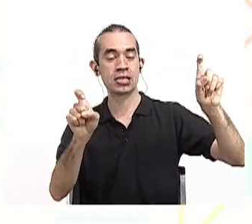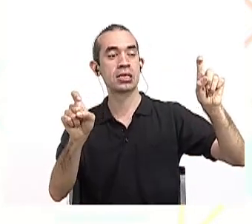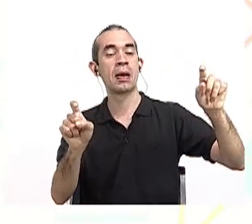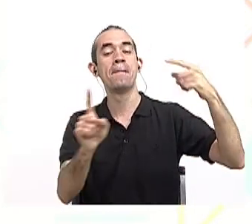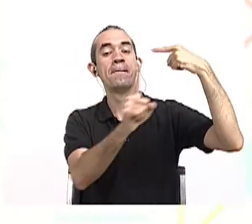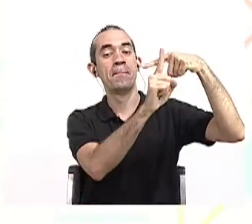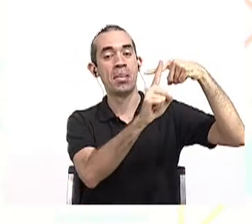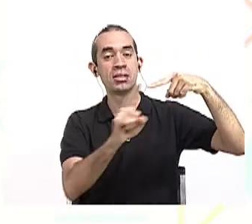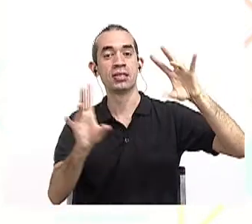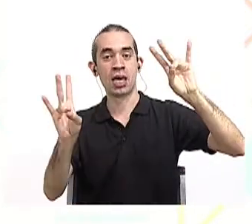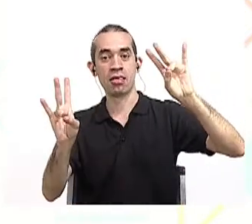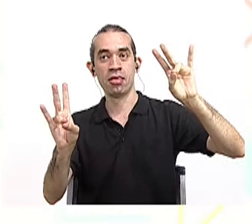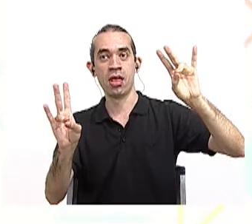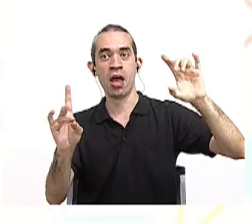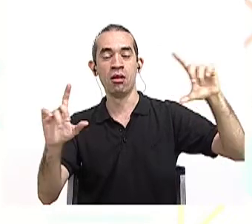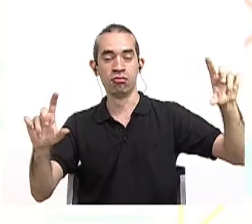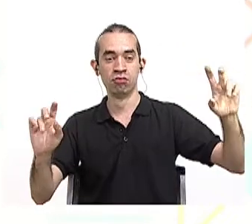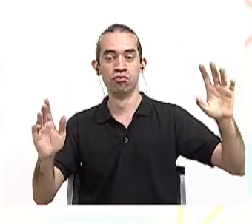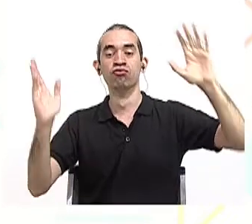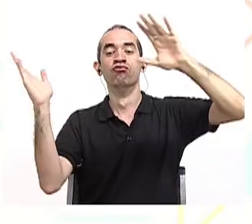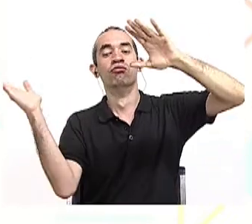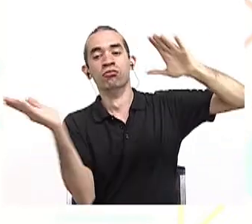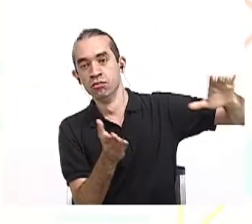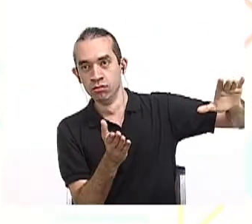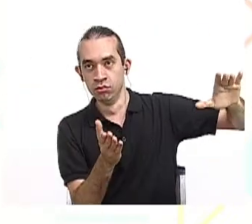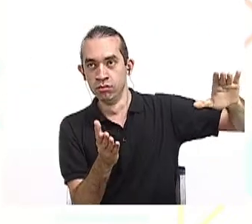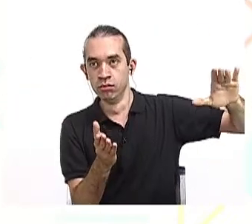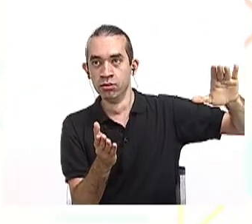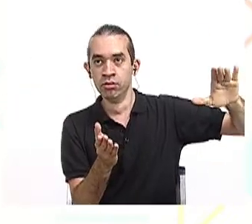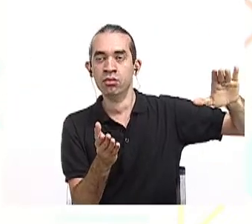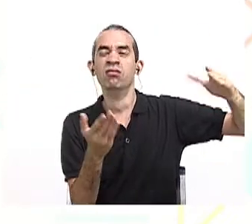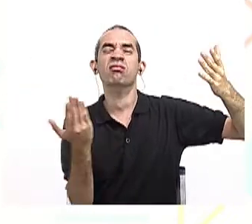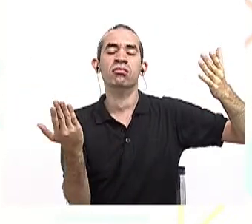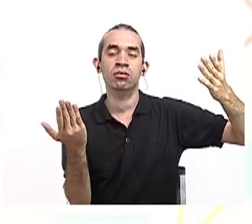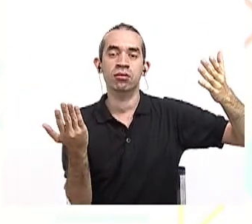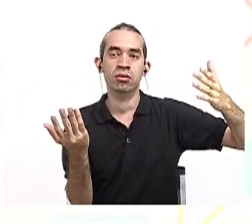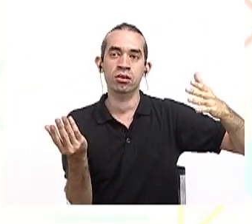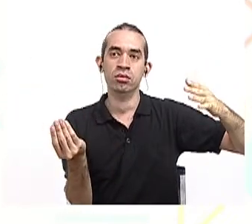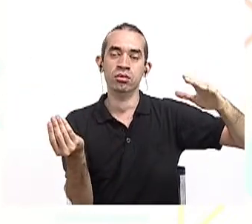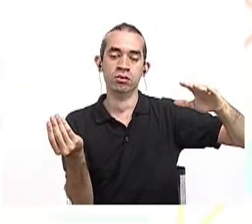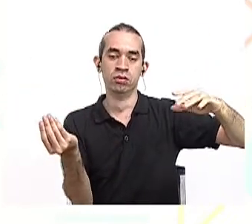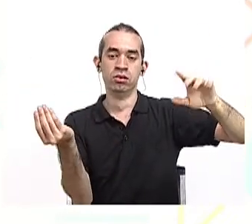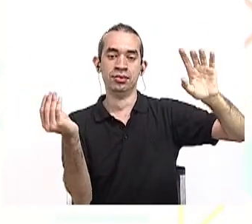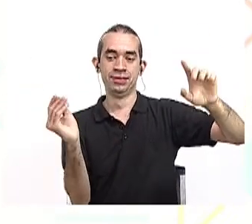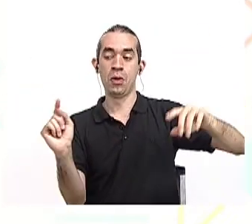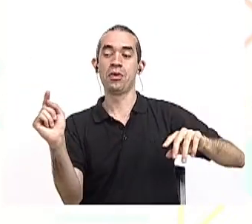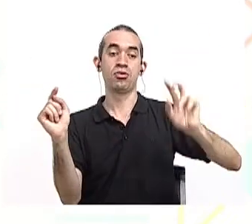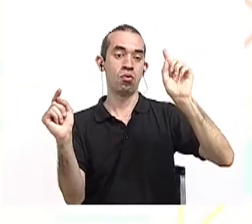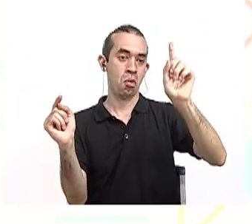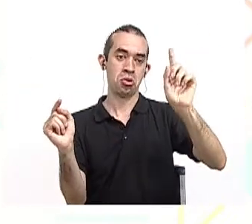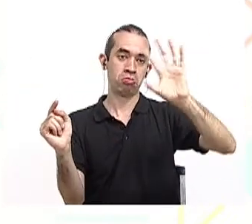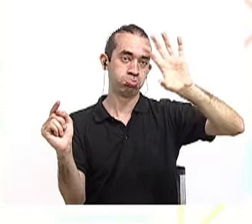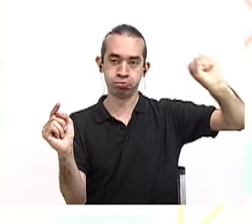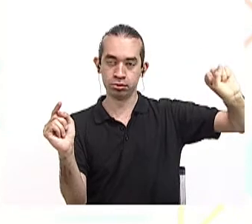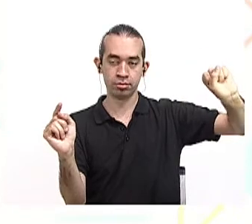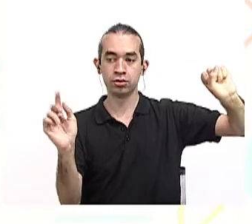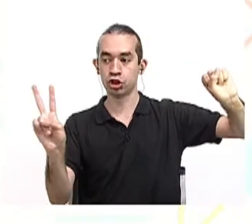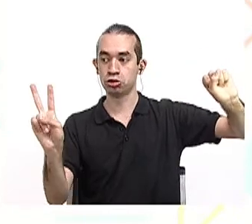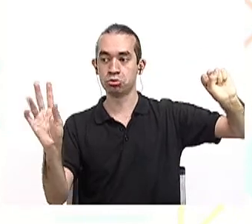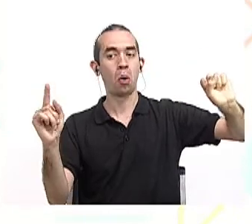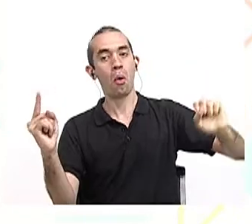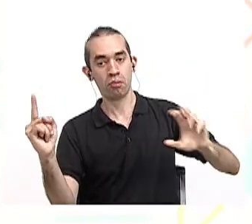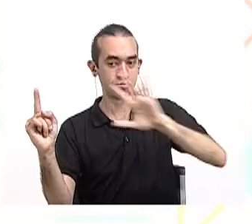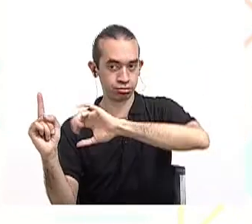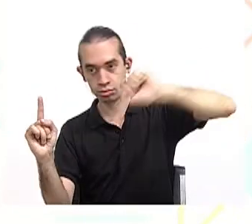7 elevado a la 2. Y nos va a quedar un x más 7 a la 1 en el denominador.